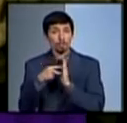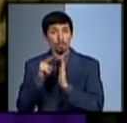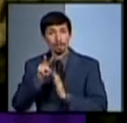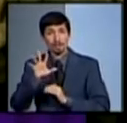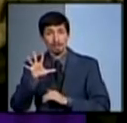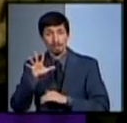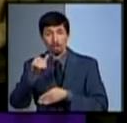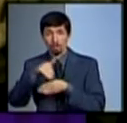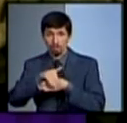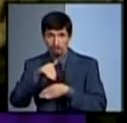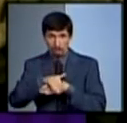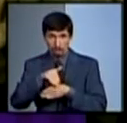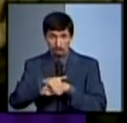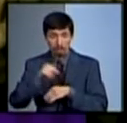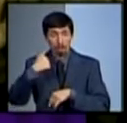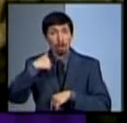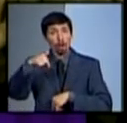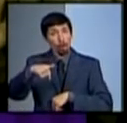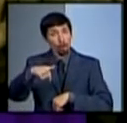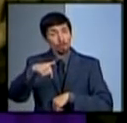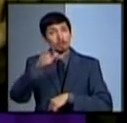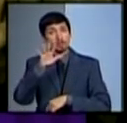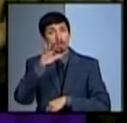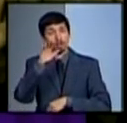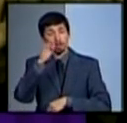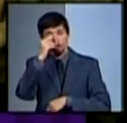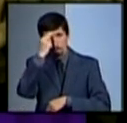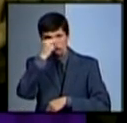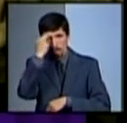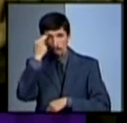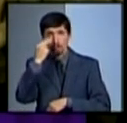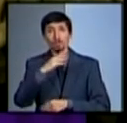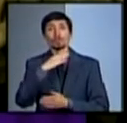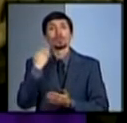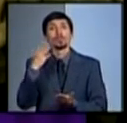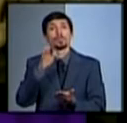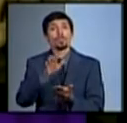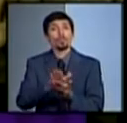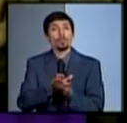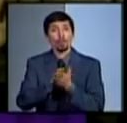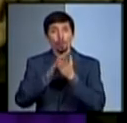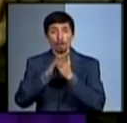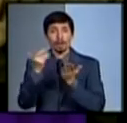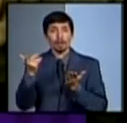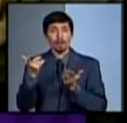tarde de hoy, 5 de marzo, ha fallecido el